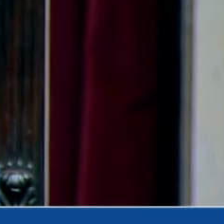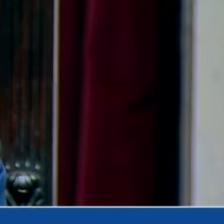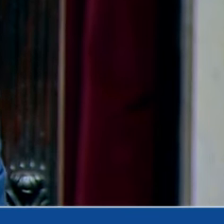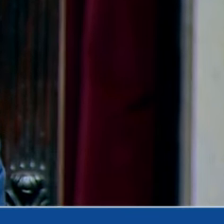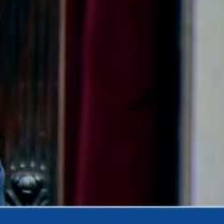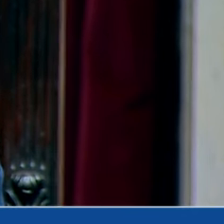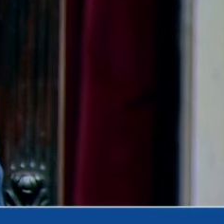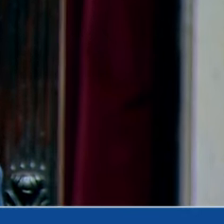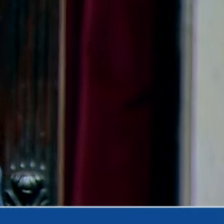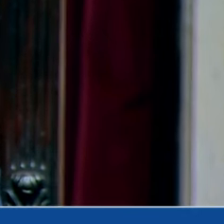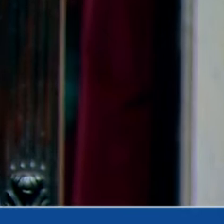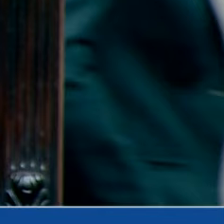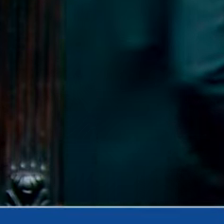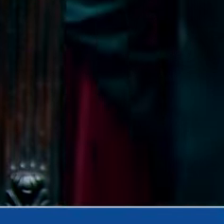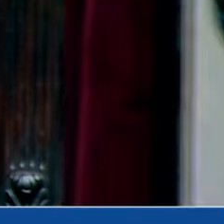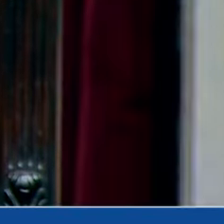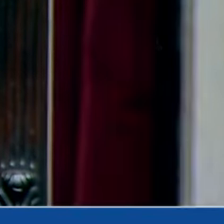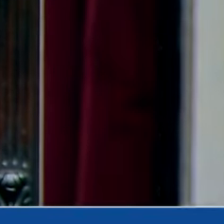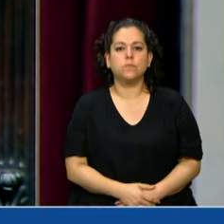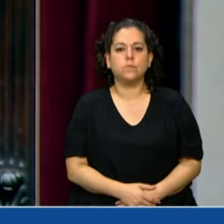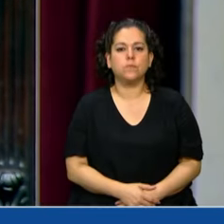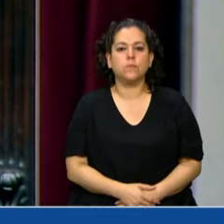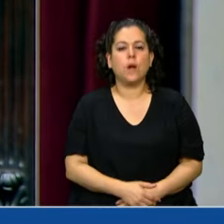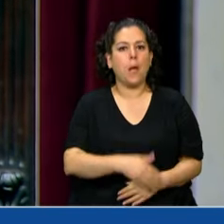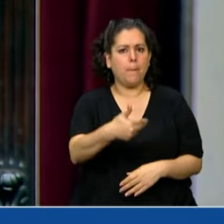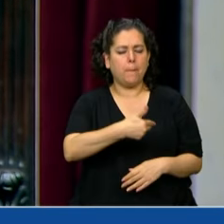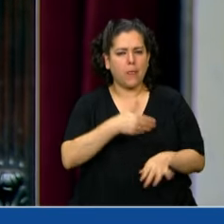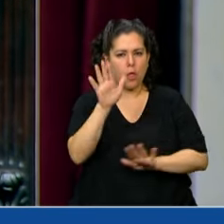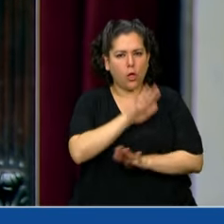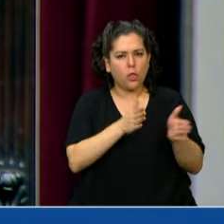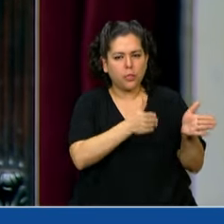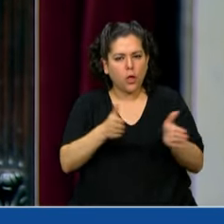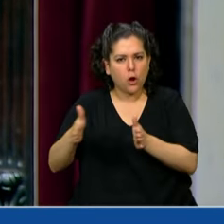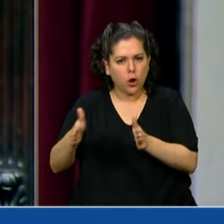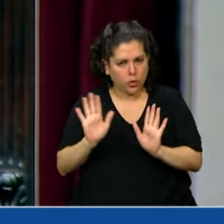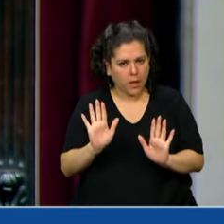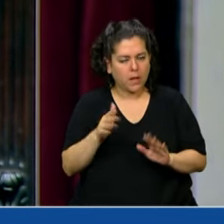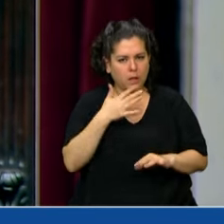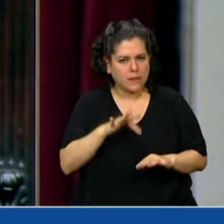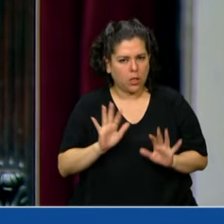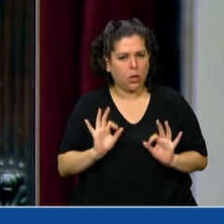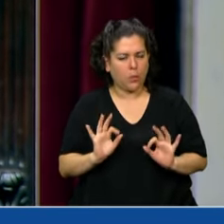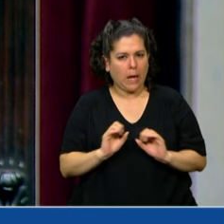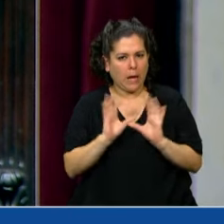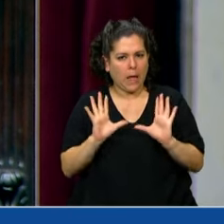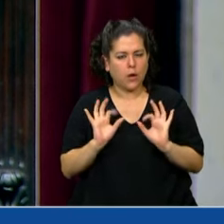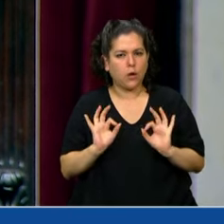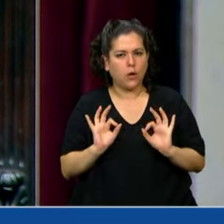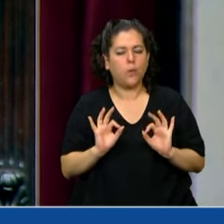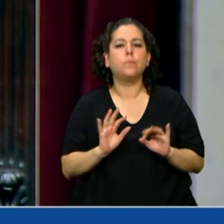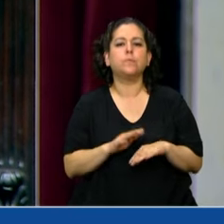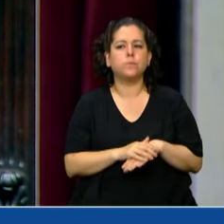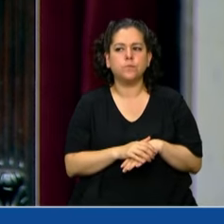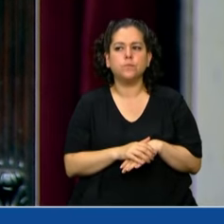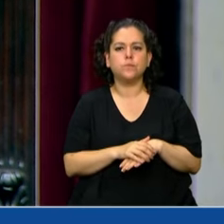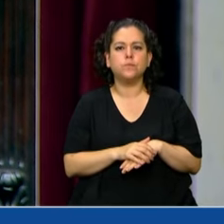diputado es una moción de orden entiendo formulada en ese sentido